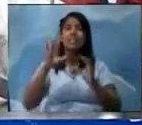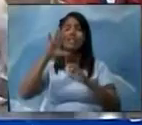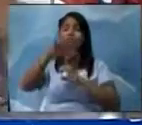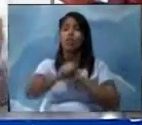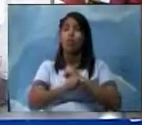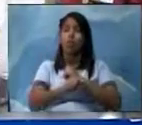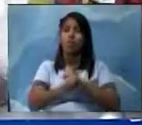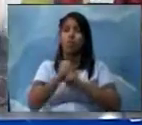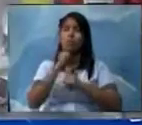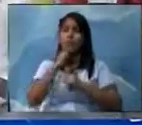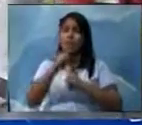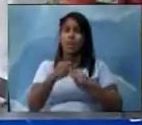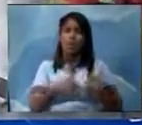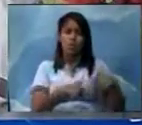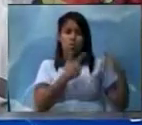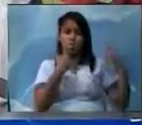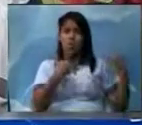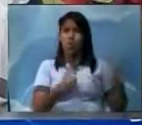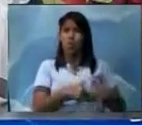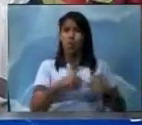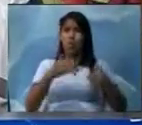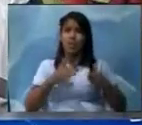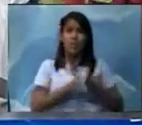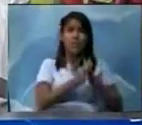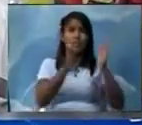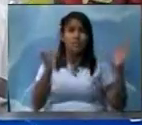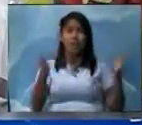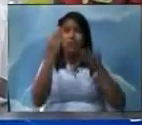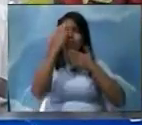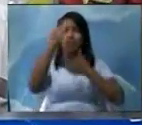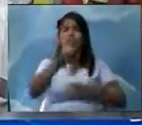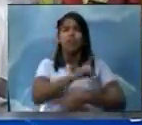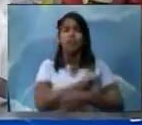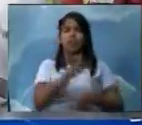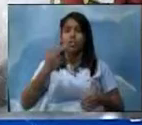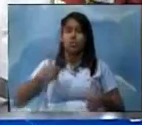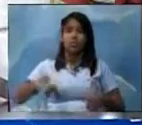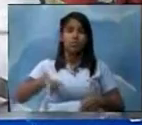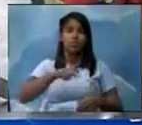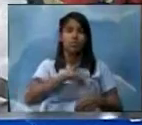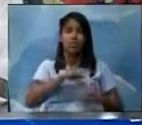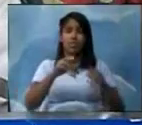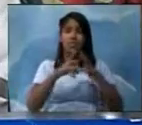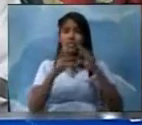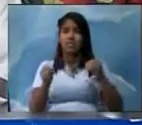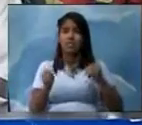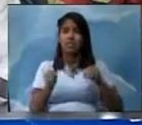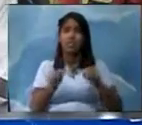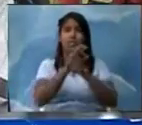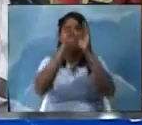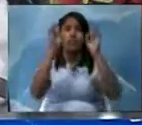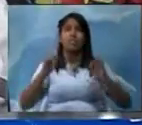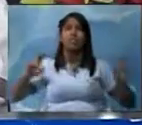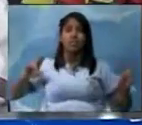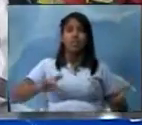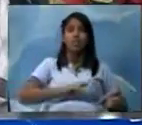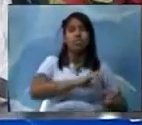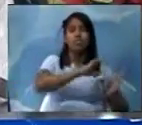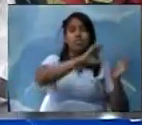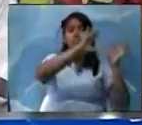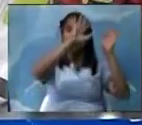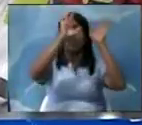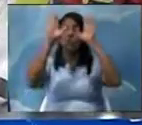compran es un corazón que se delante de nuestro padre el creador del